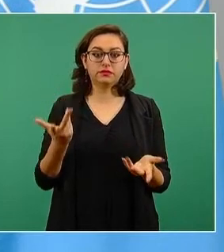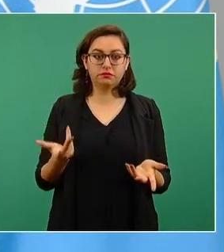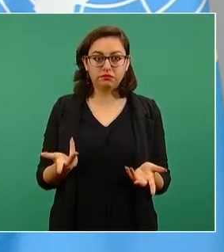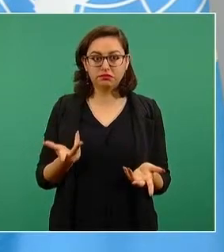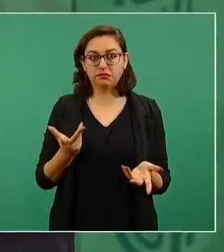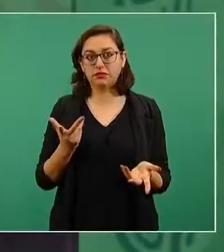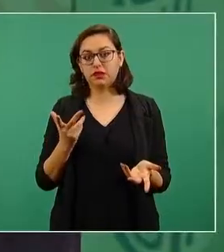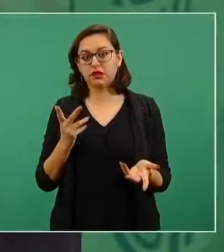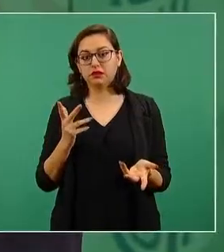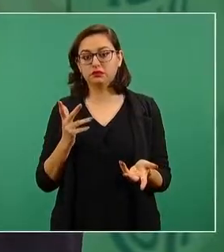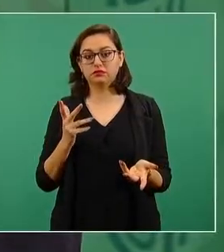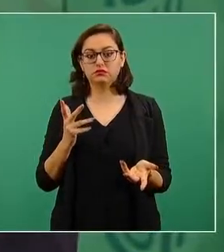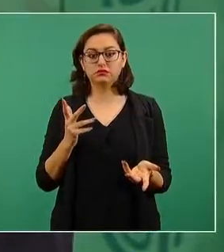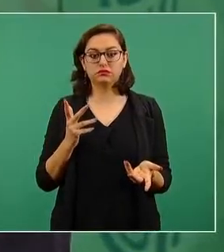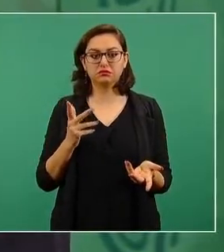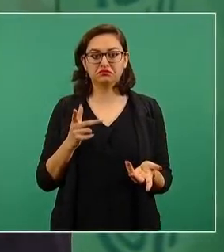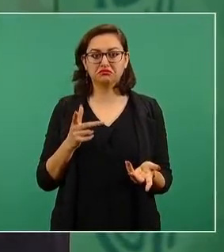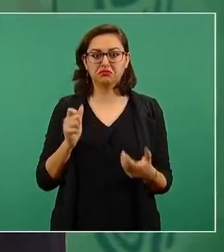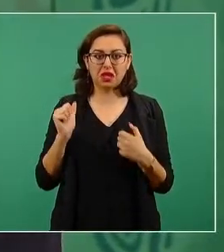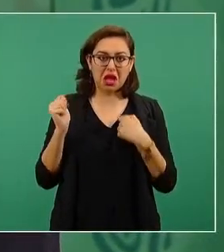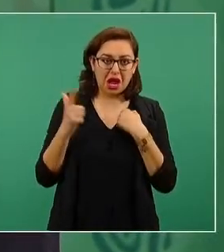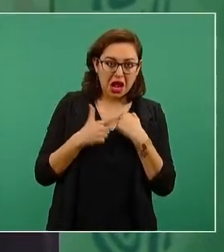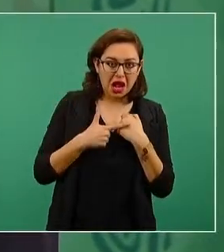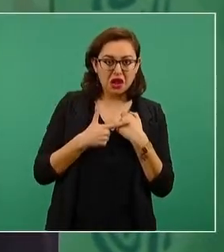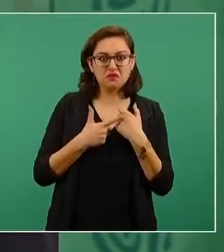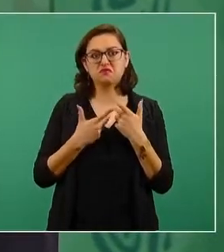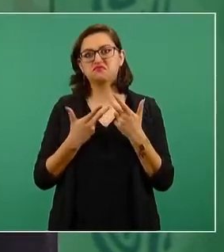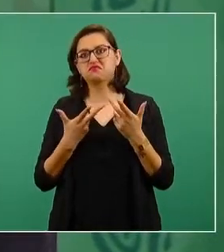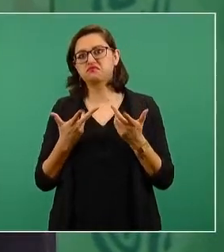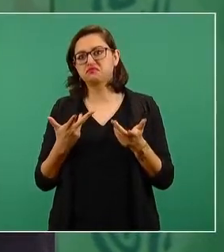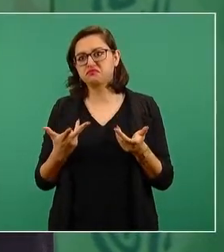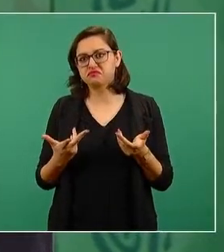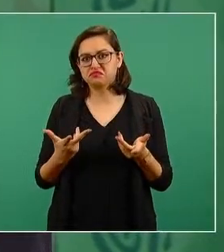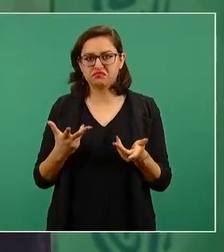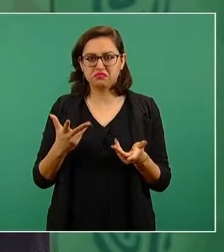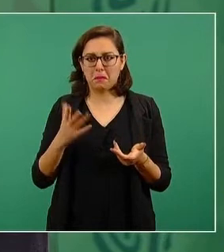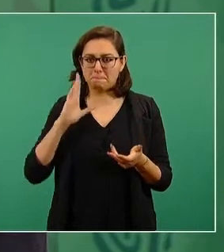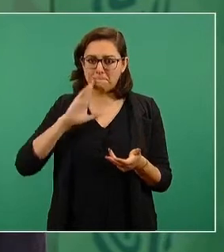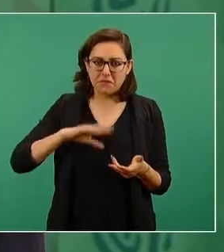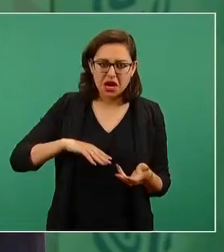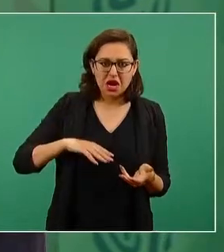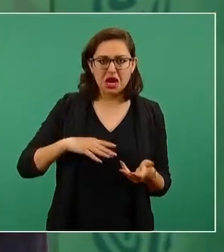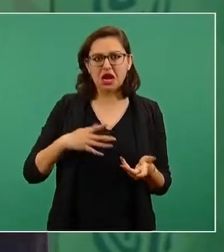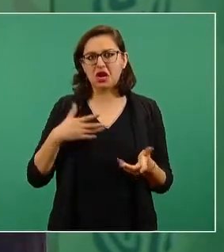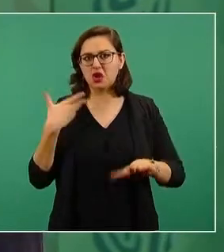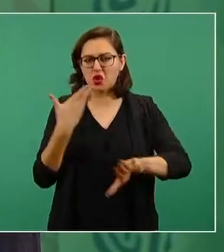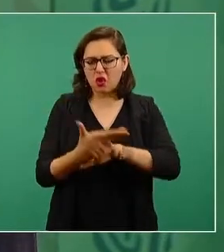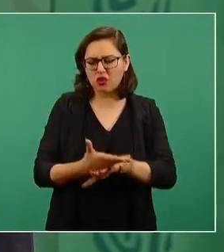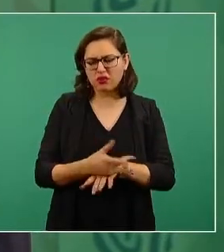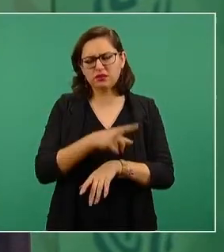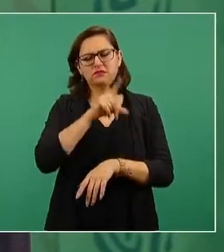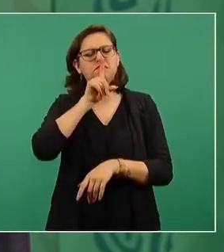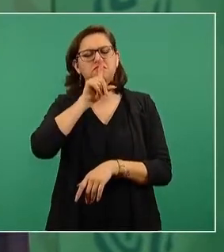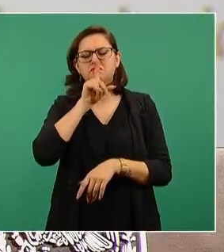involucrarlos cuando ellos de buena fe llevan a cabo alguna